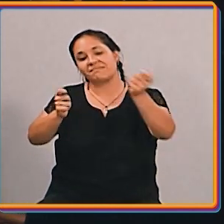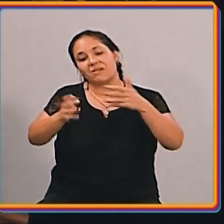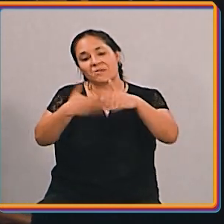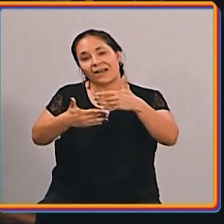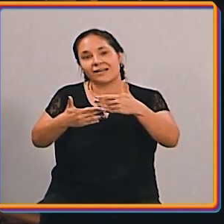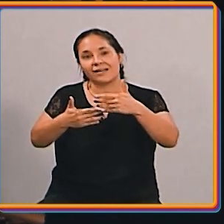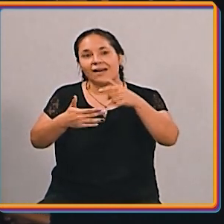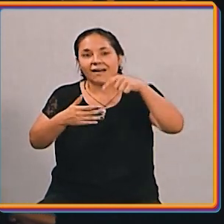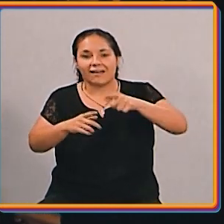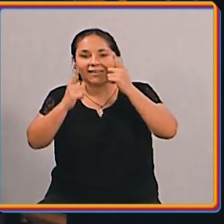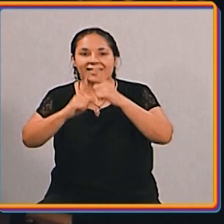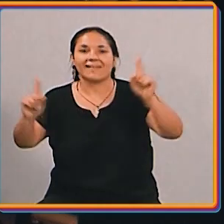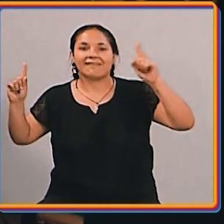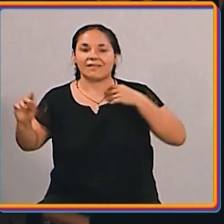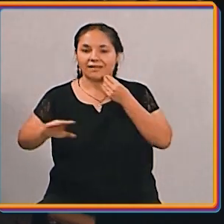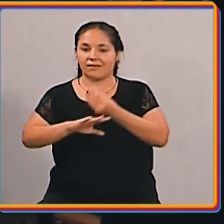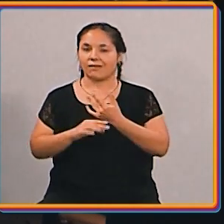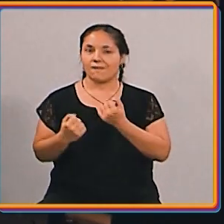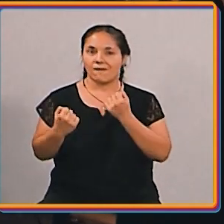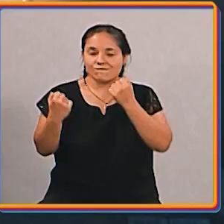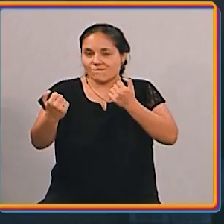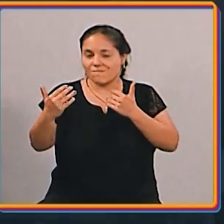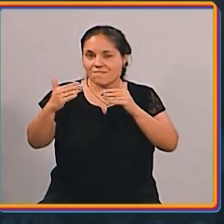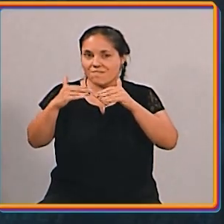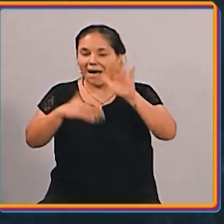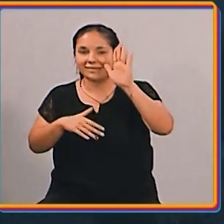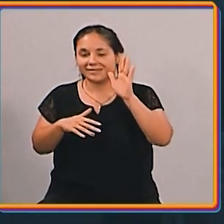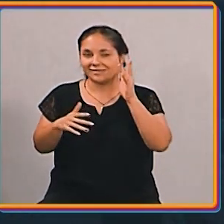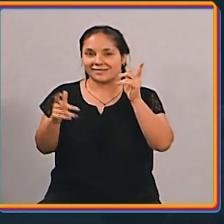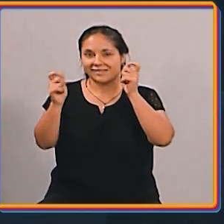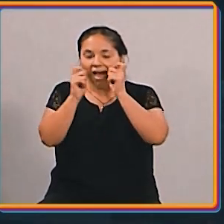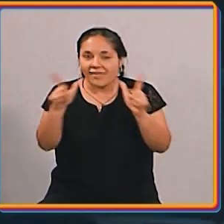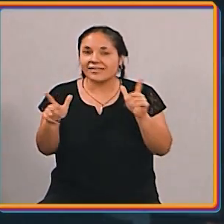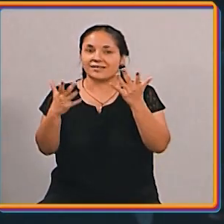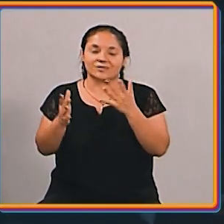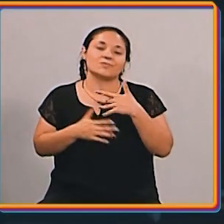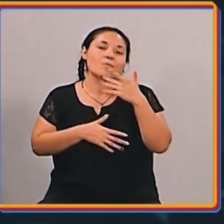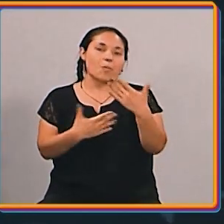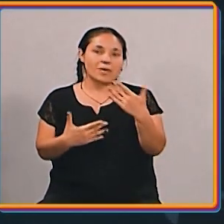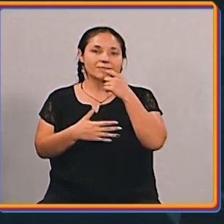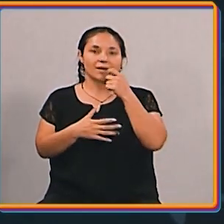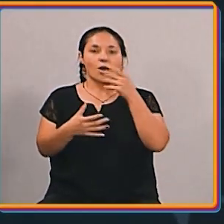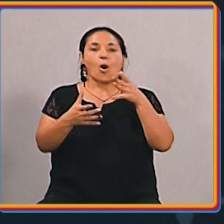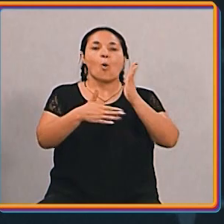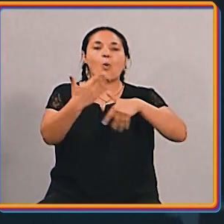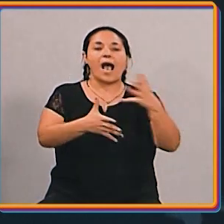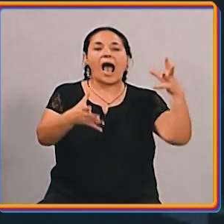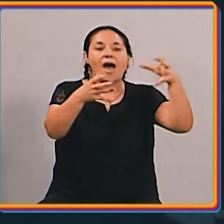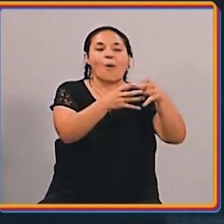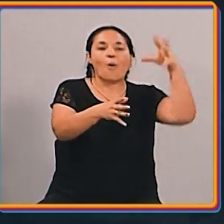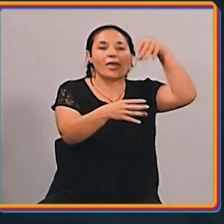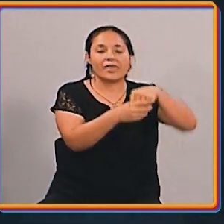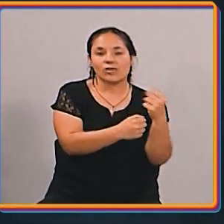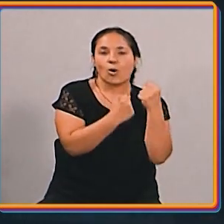y nos permite asumir un papel más activo. Hemos visto juegos en donde podemos ser parte de una resistencia, de una corte